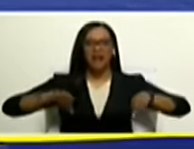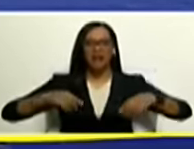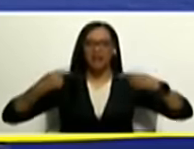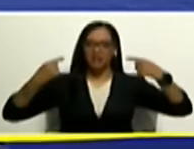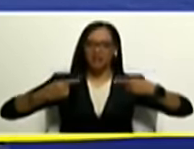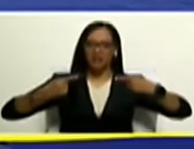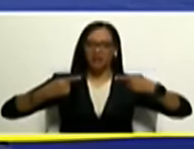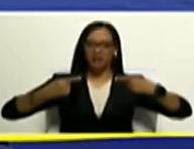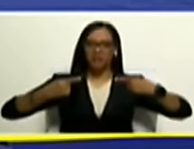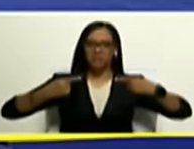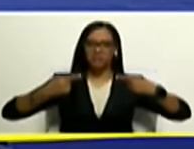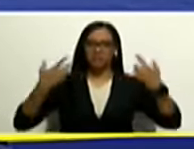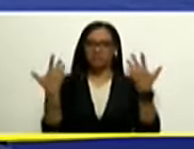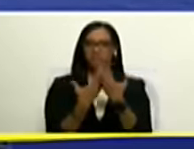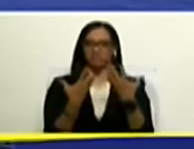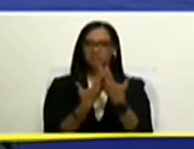enfrentadas,